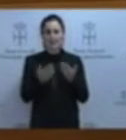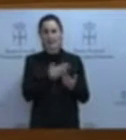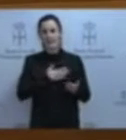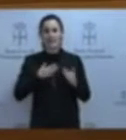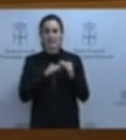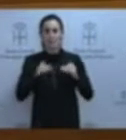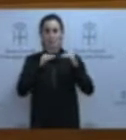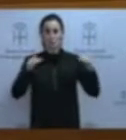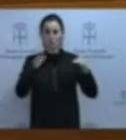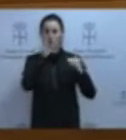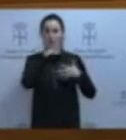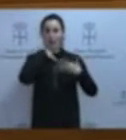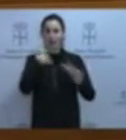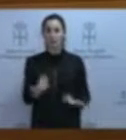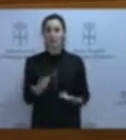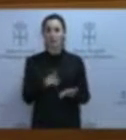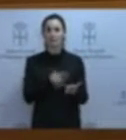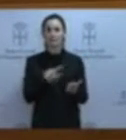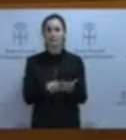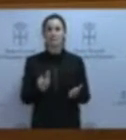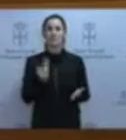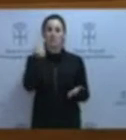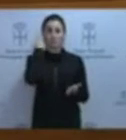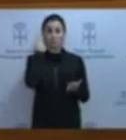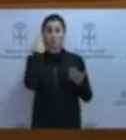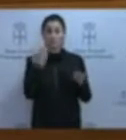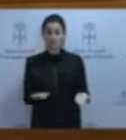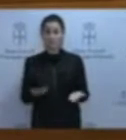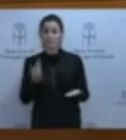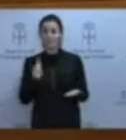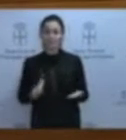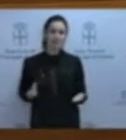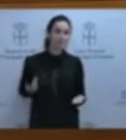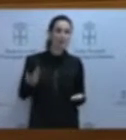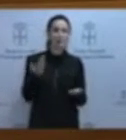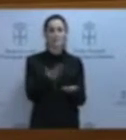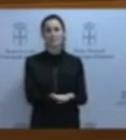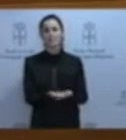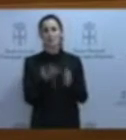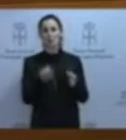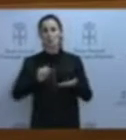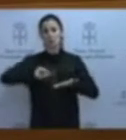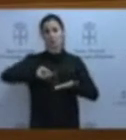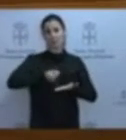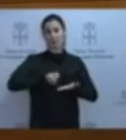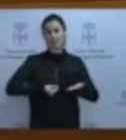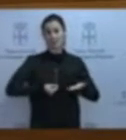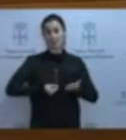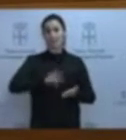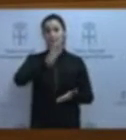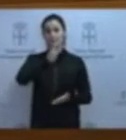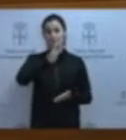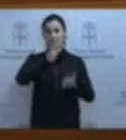actual sistema de pensiones. Una petición que además avalan también con su firma ya